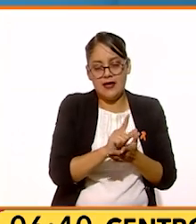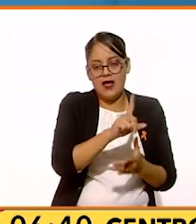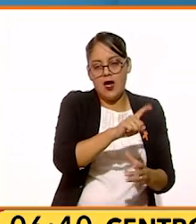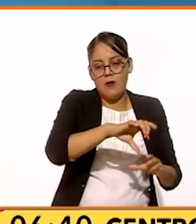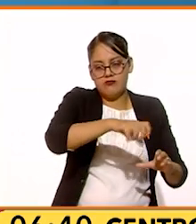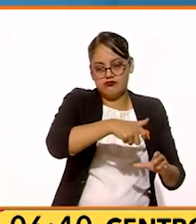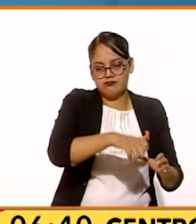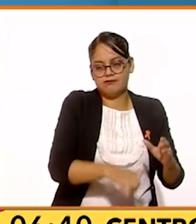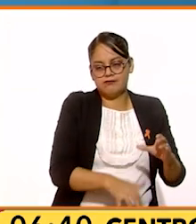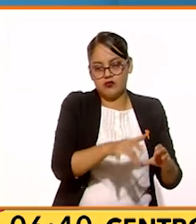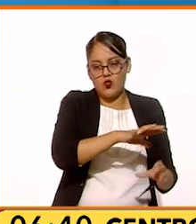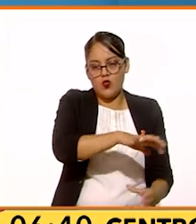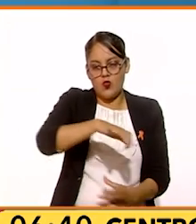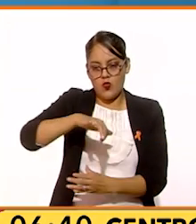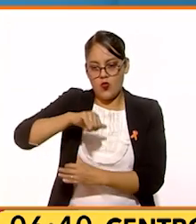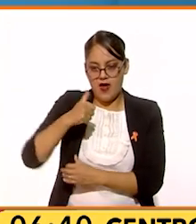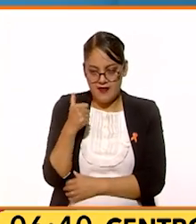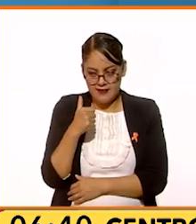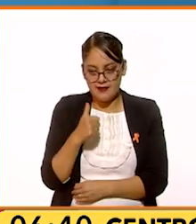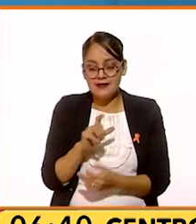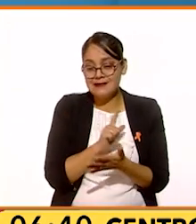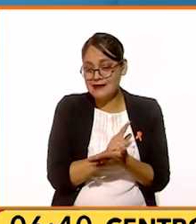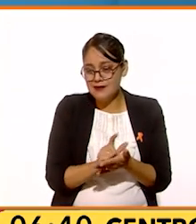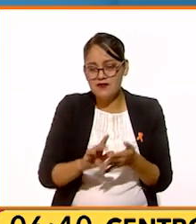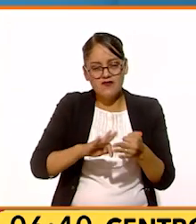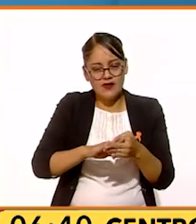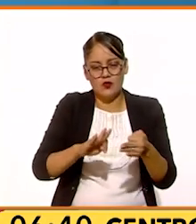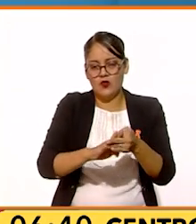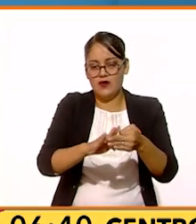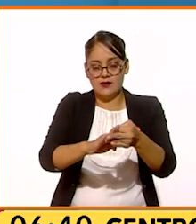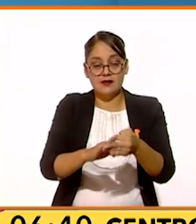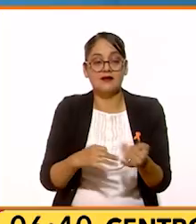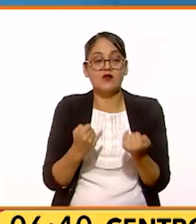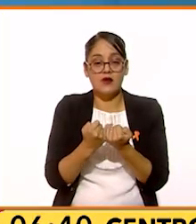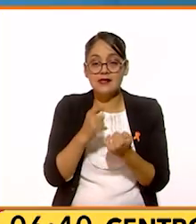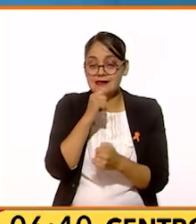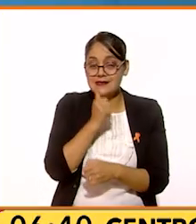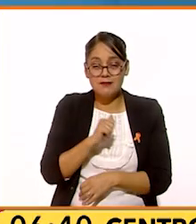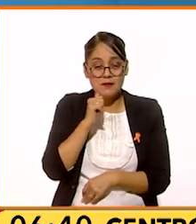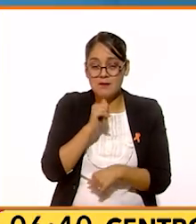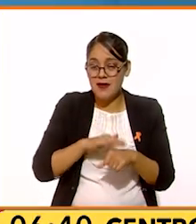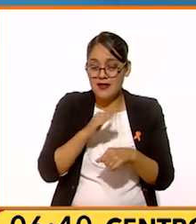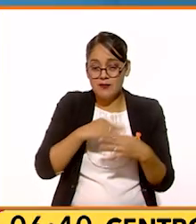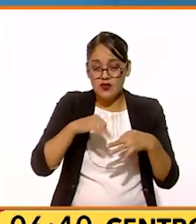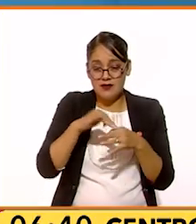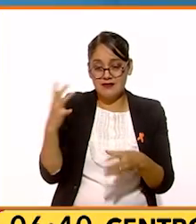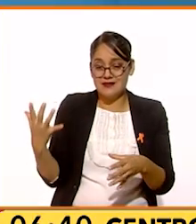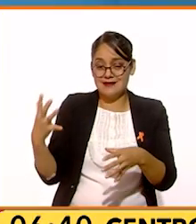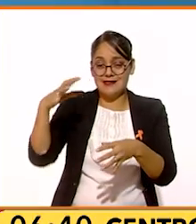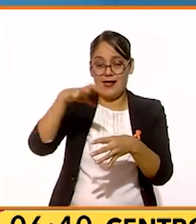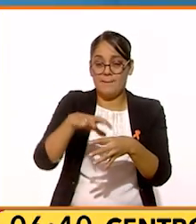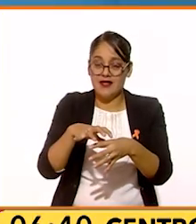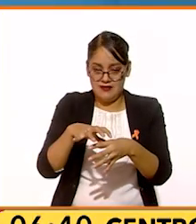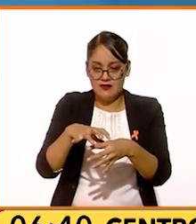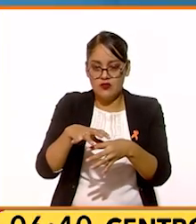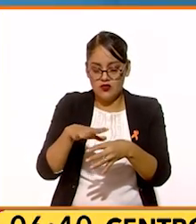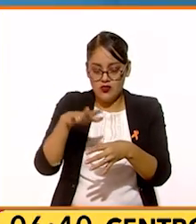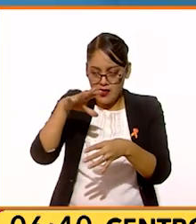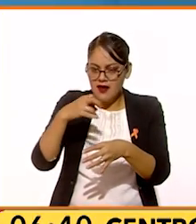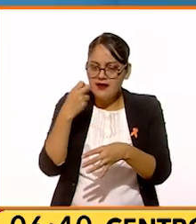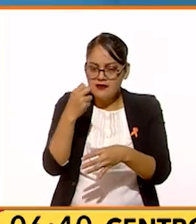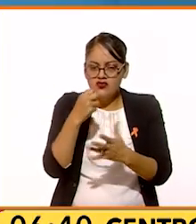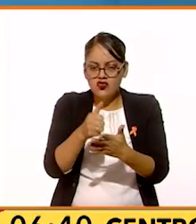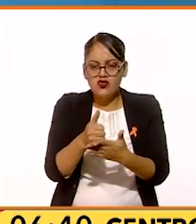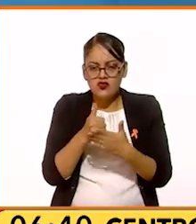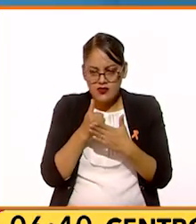estén aseando constantemente y lo más importante es que estén tapados y que con ello evitemos que estén